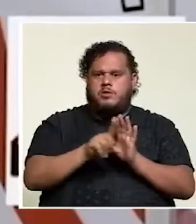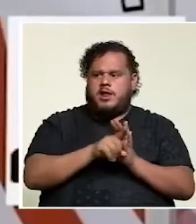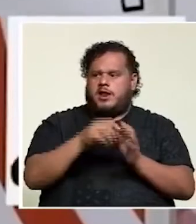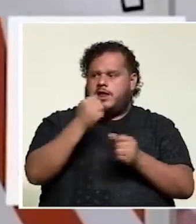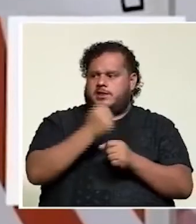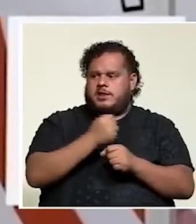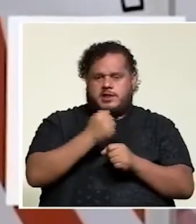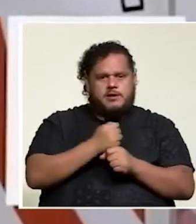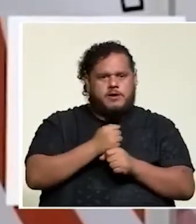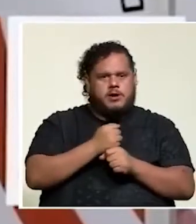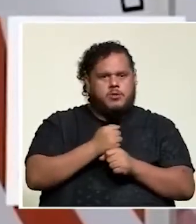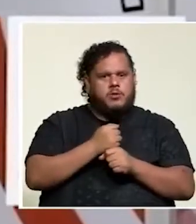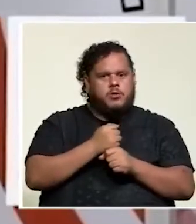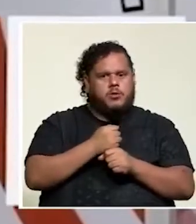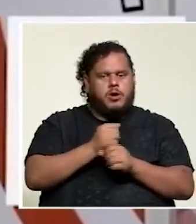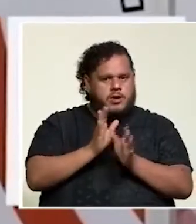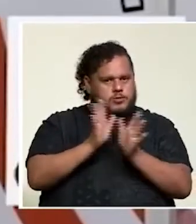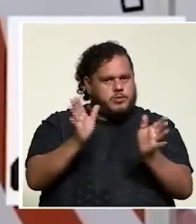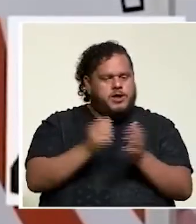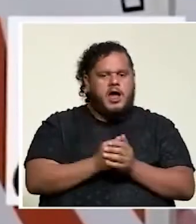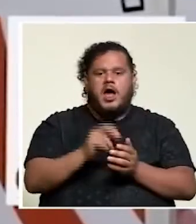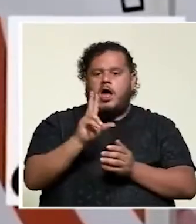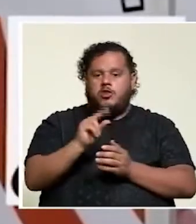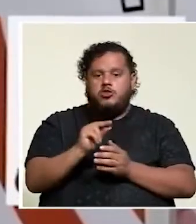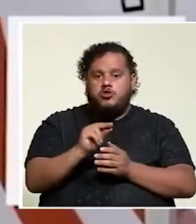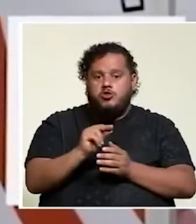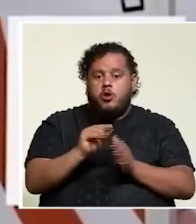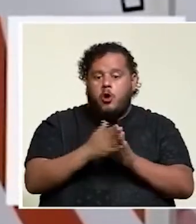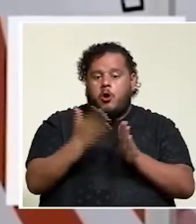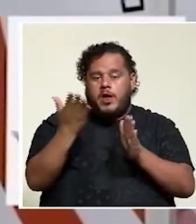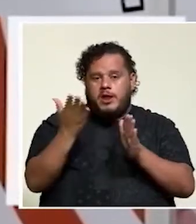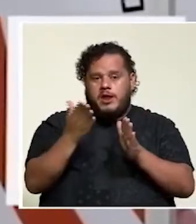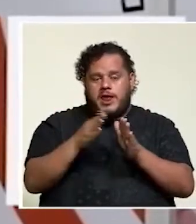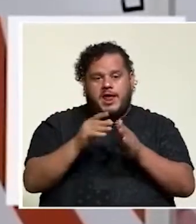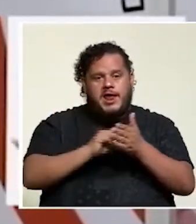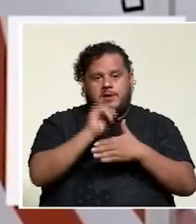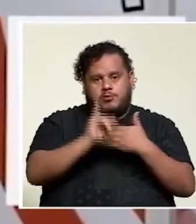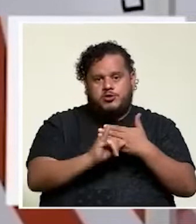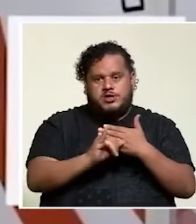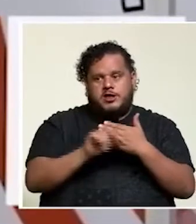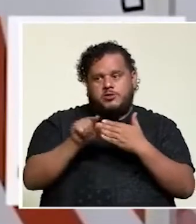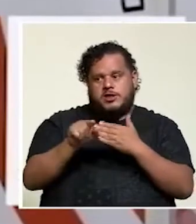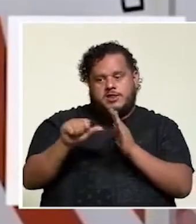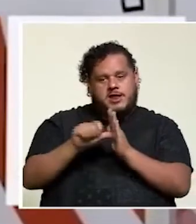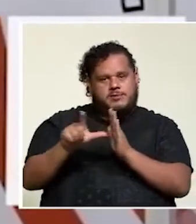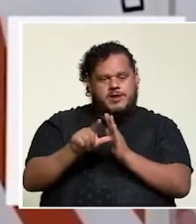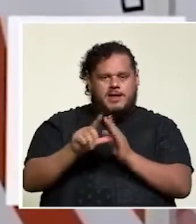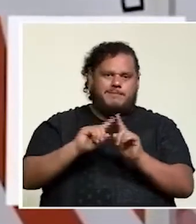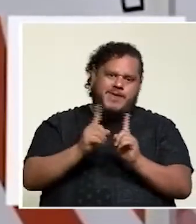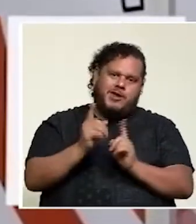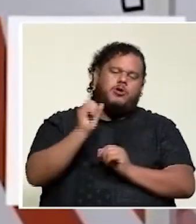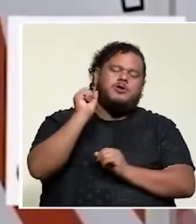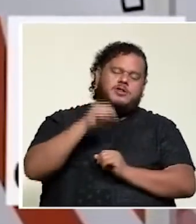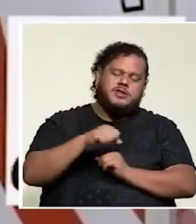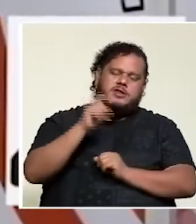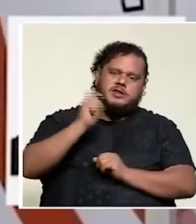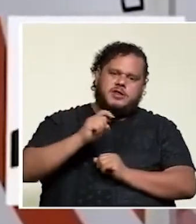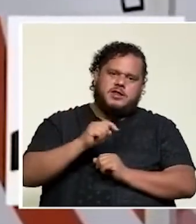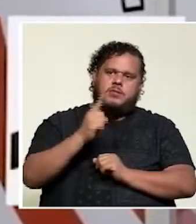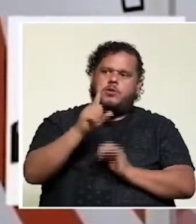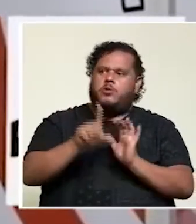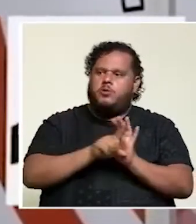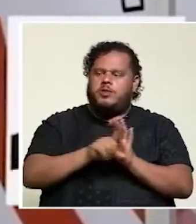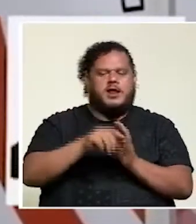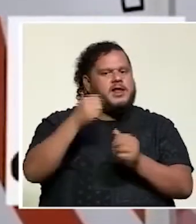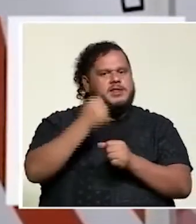empleo público, no la que está en este momento en la Asamblea, pero sí requerimos una ley